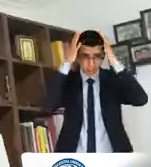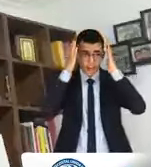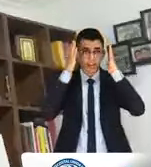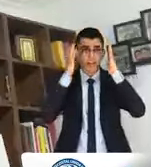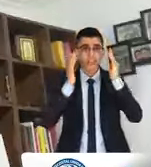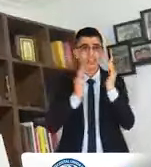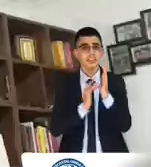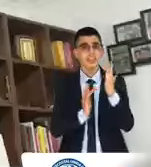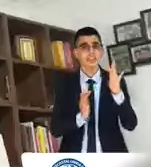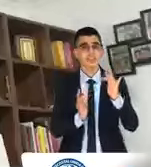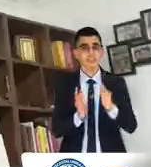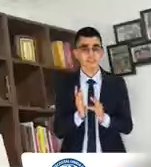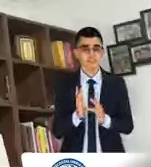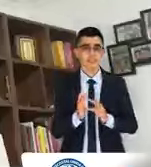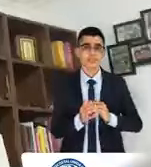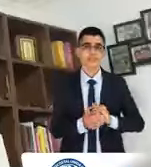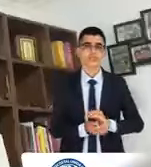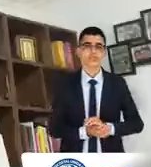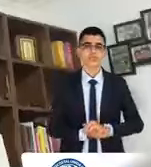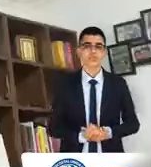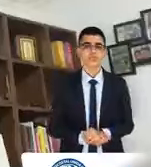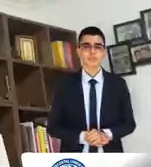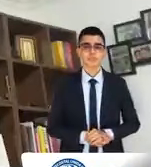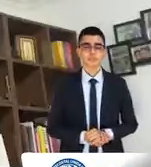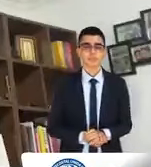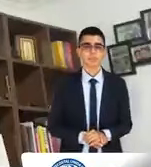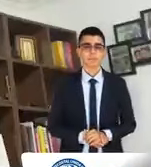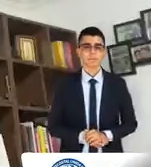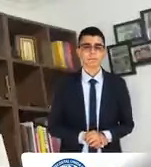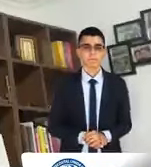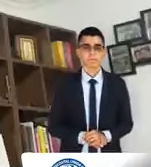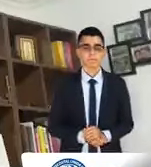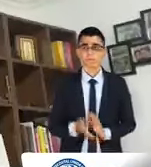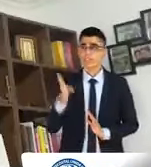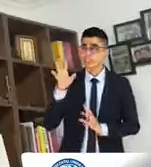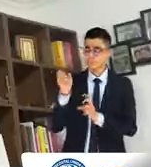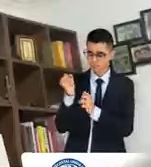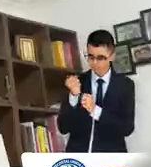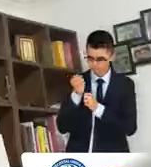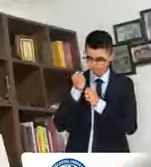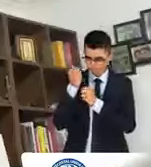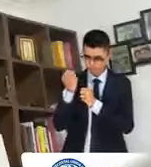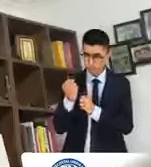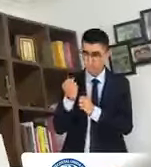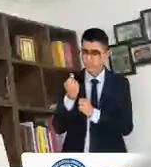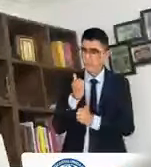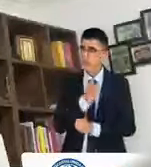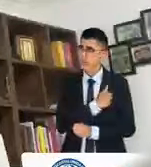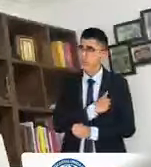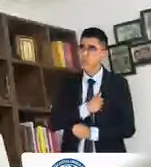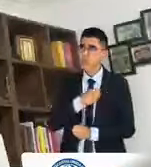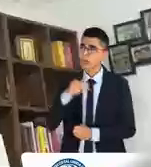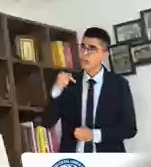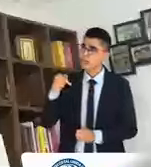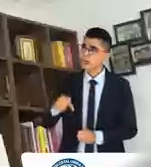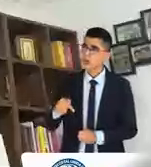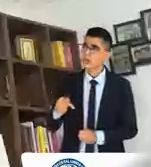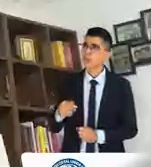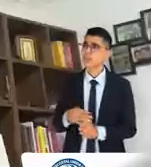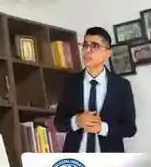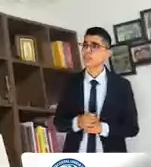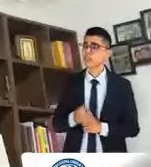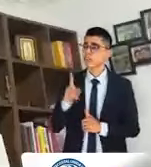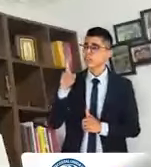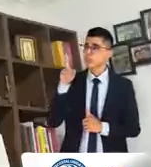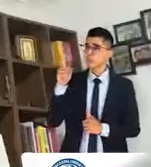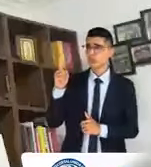sentado a la mesa. Soberano Dios, yo te suplico que tu palabra llegue a nuestros corazones,